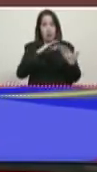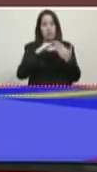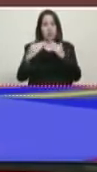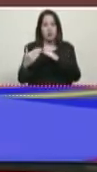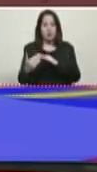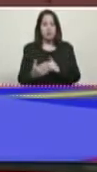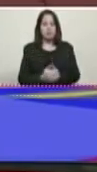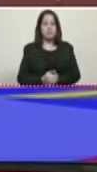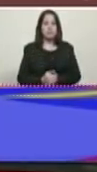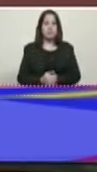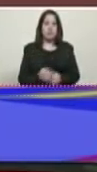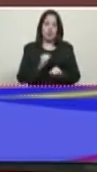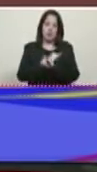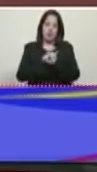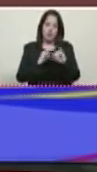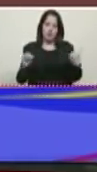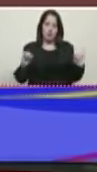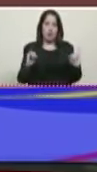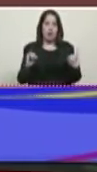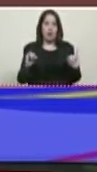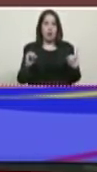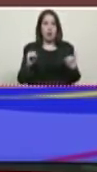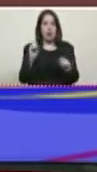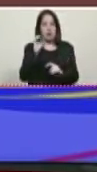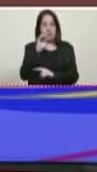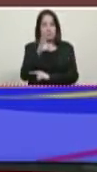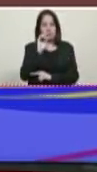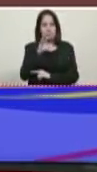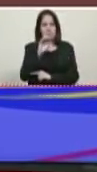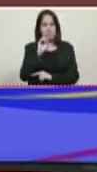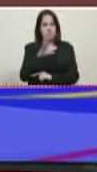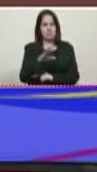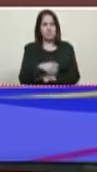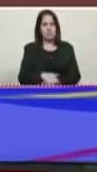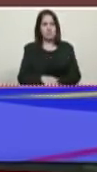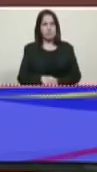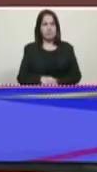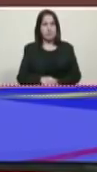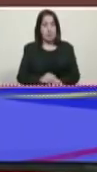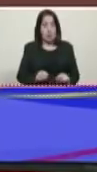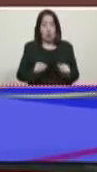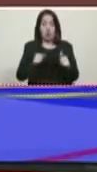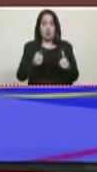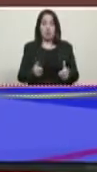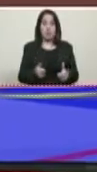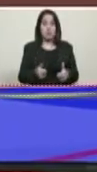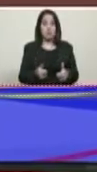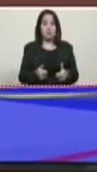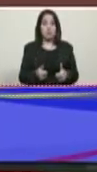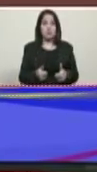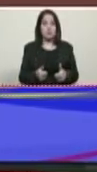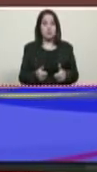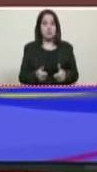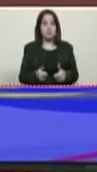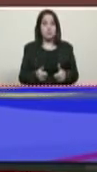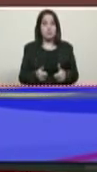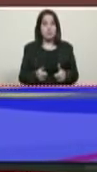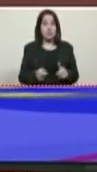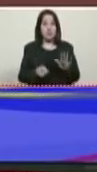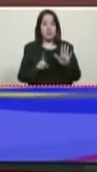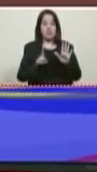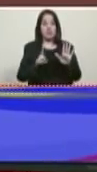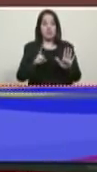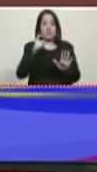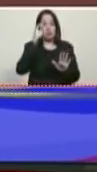ya para cerrar esta jornada de prearranque en mi sexto día